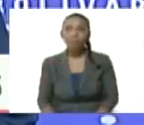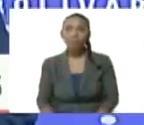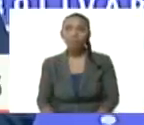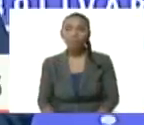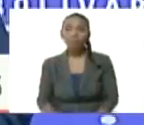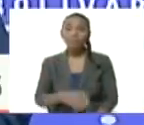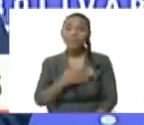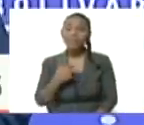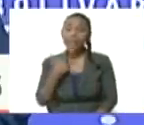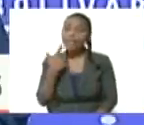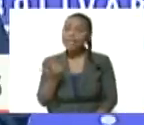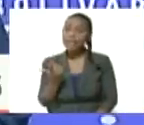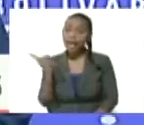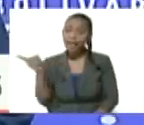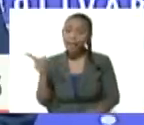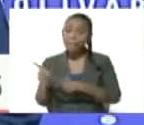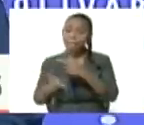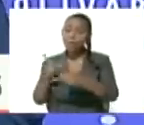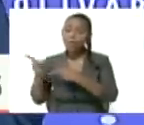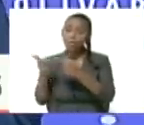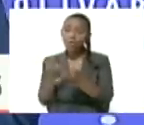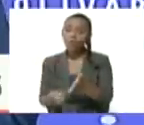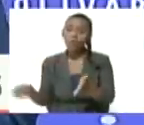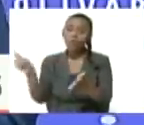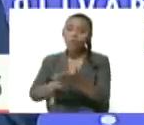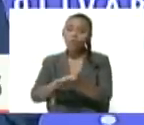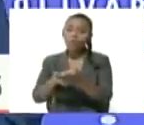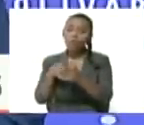Quiere decir que tenemos un proceso siempre de renovación.